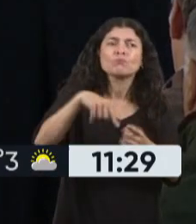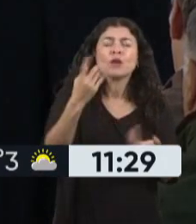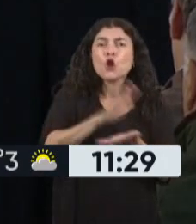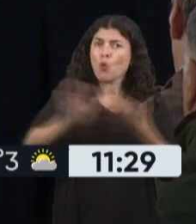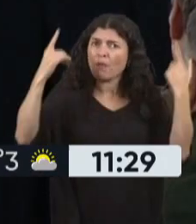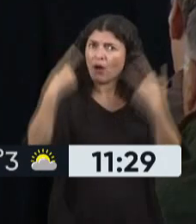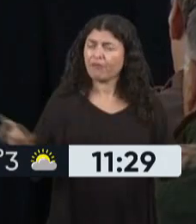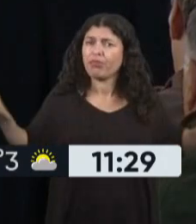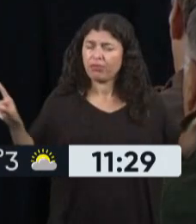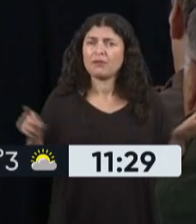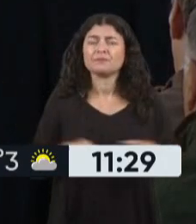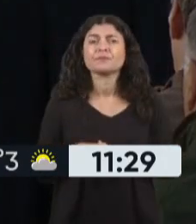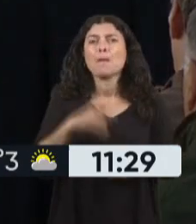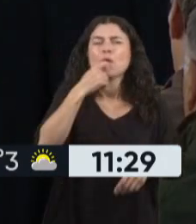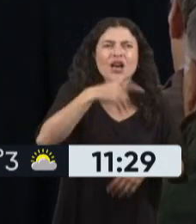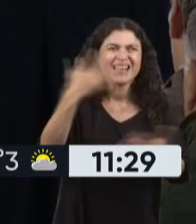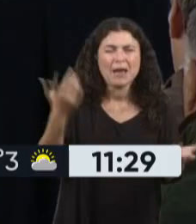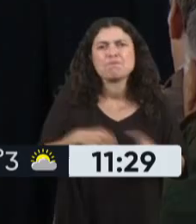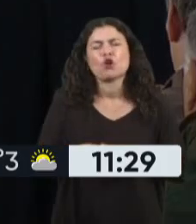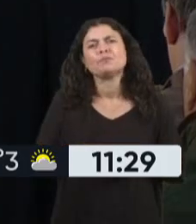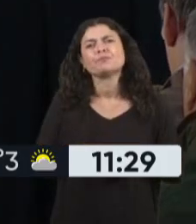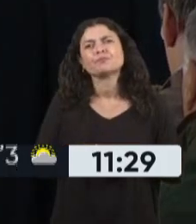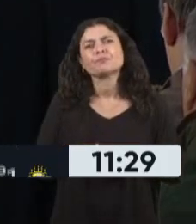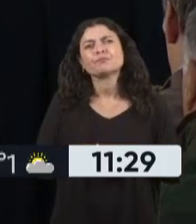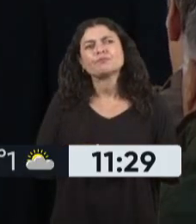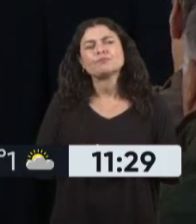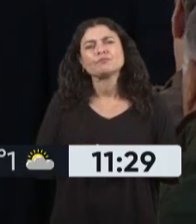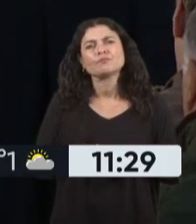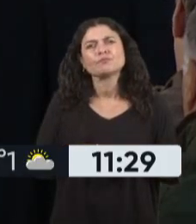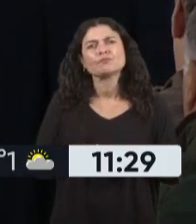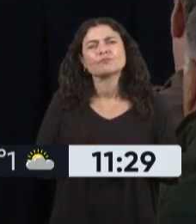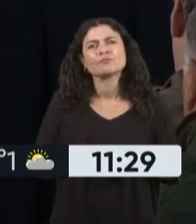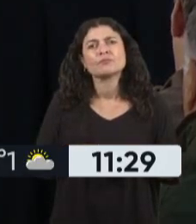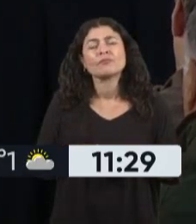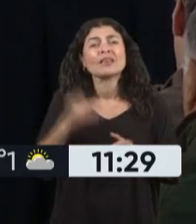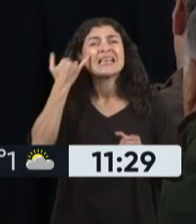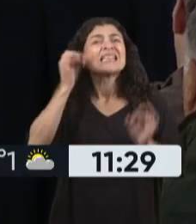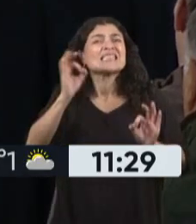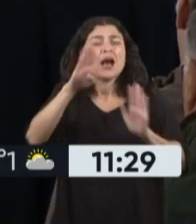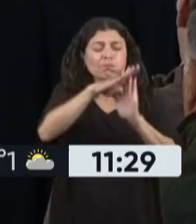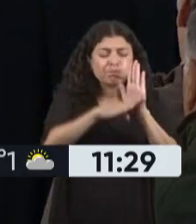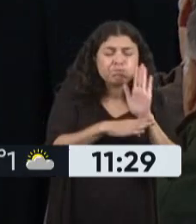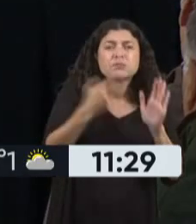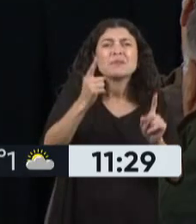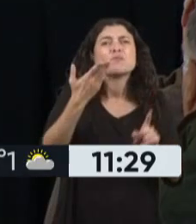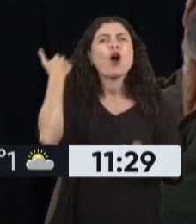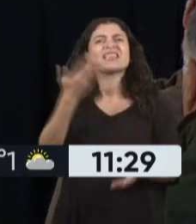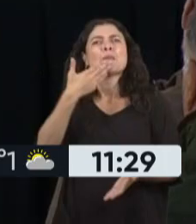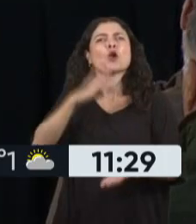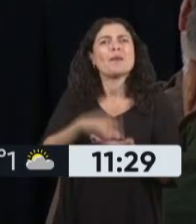Y en ese contexto, cuando uno incorpora estas cosas que hicimos, aun cuando no